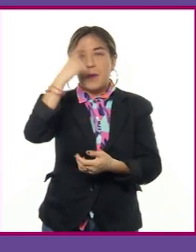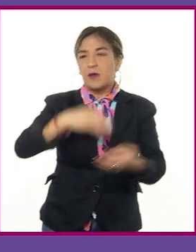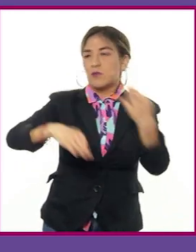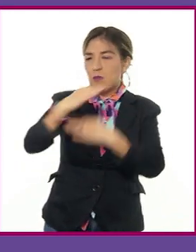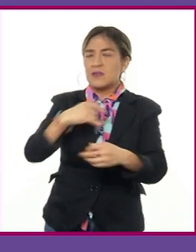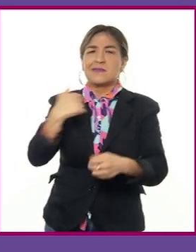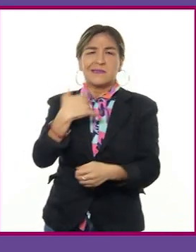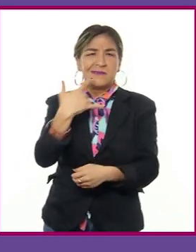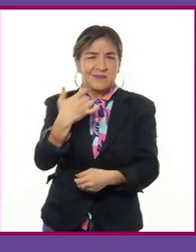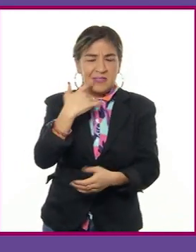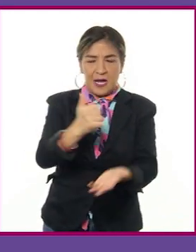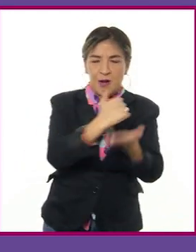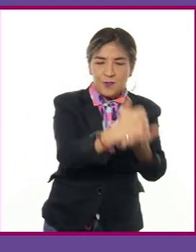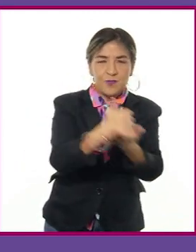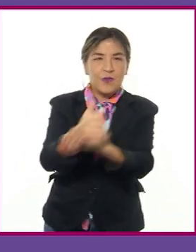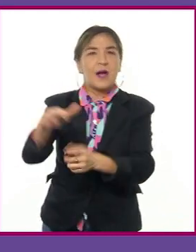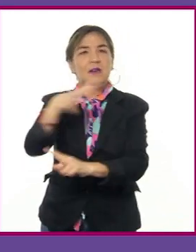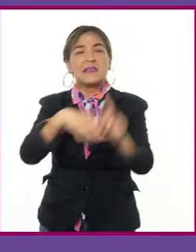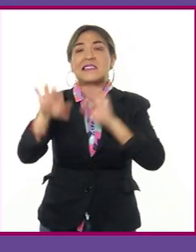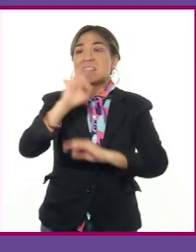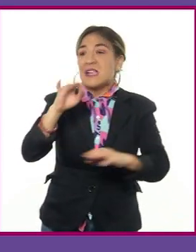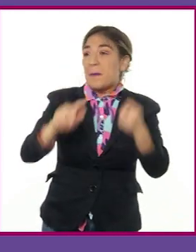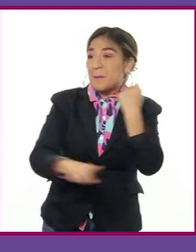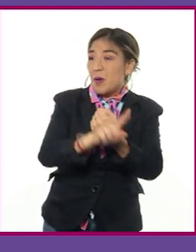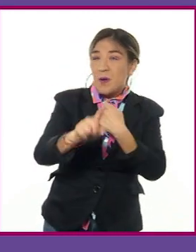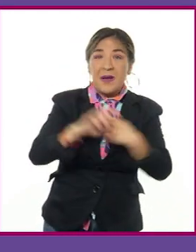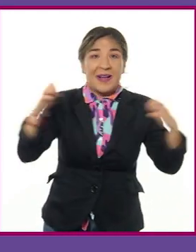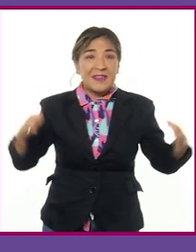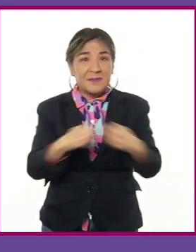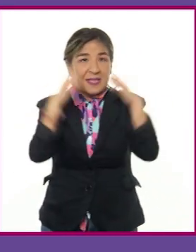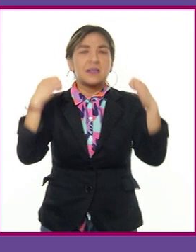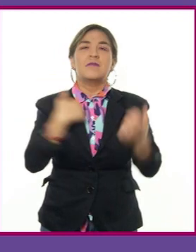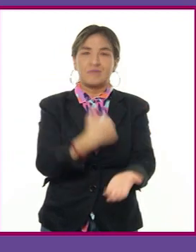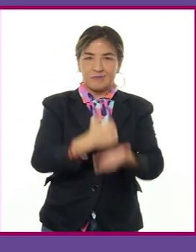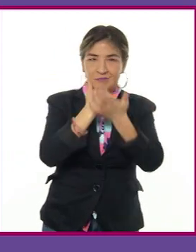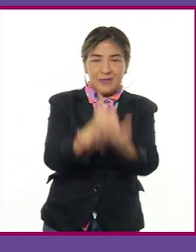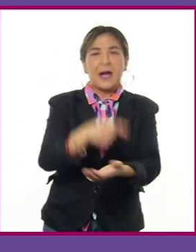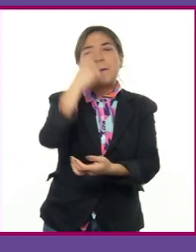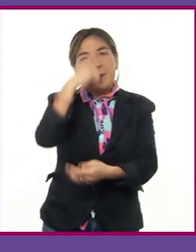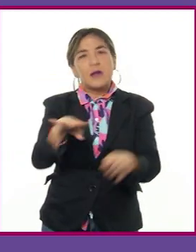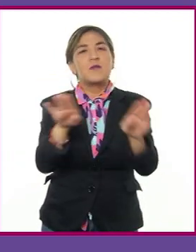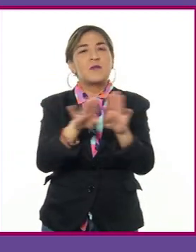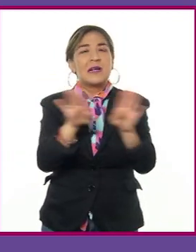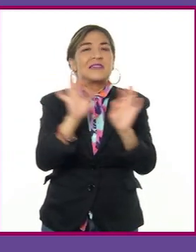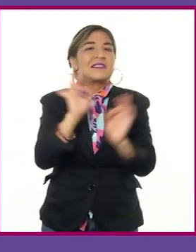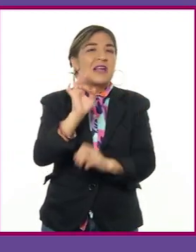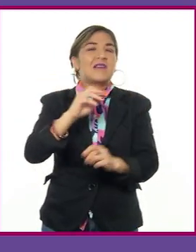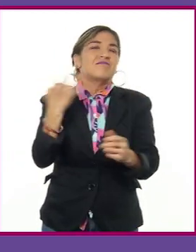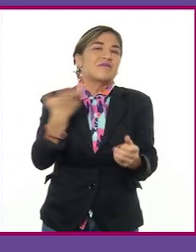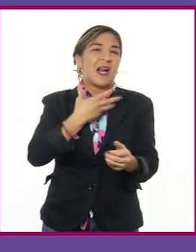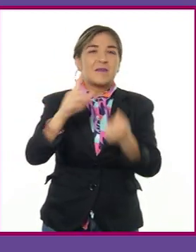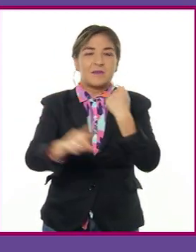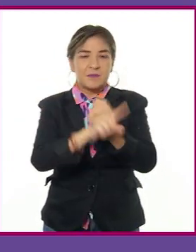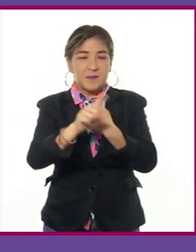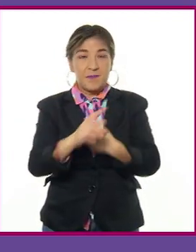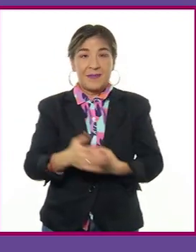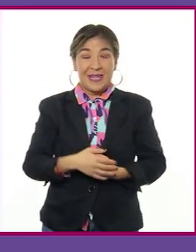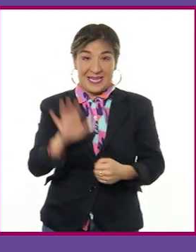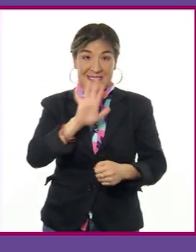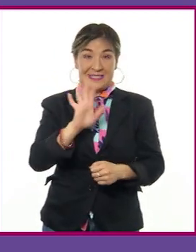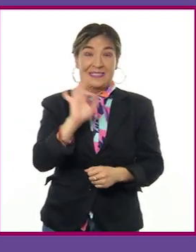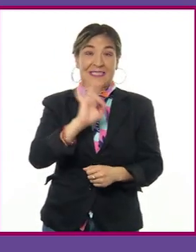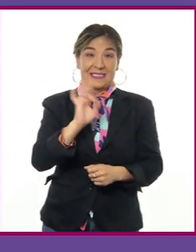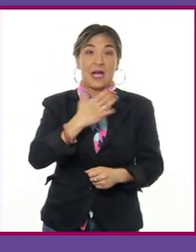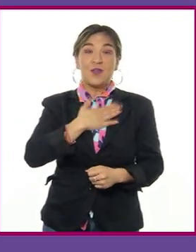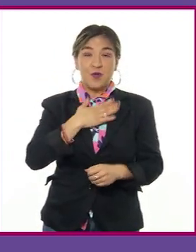de la comunidad ante cualquier emergencia o cualquier situación de peligro en la que podrían estar expuestos. Si yo fuera una